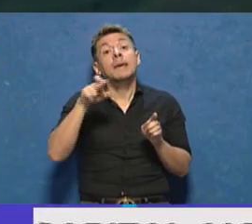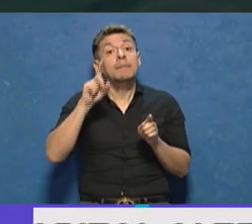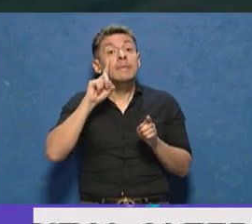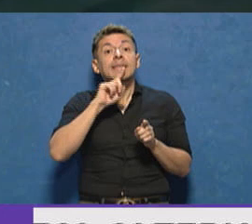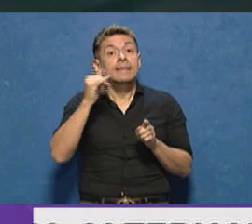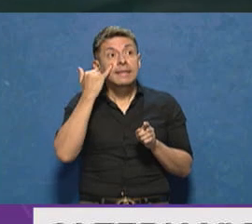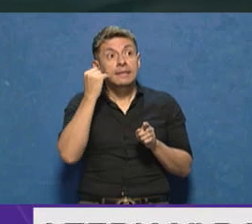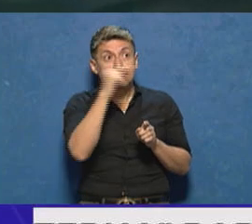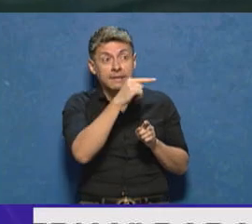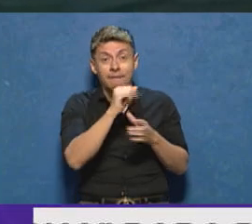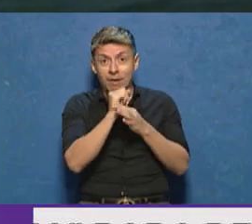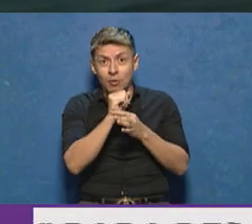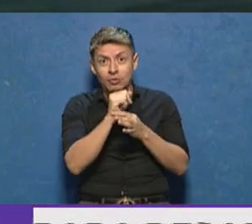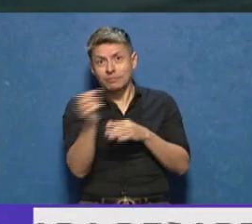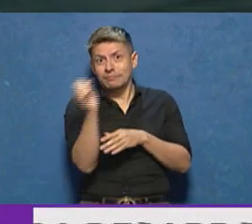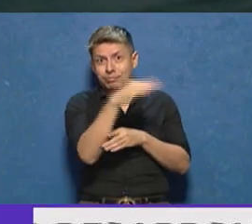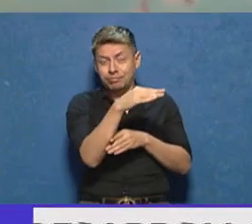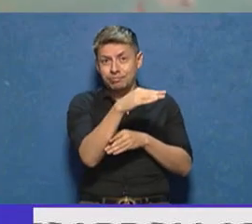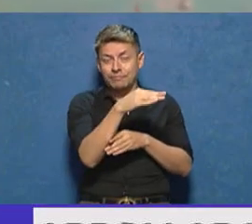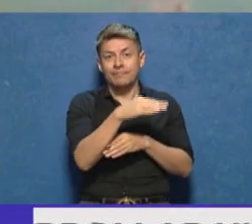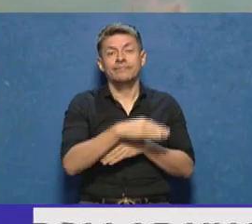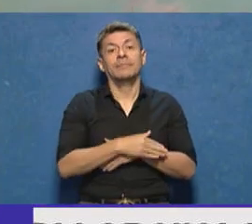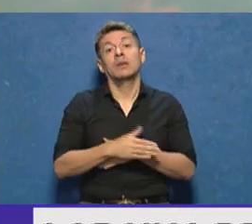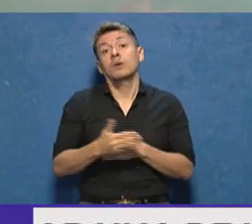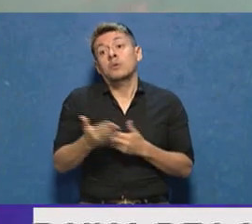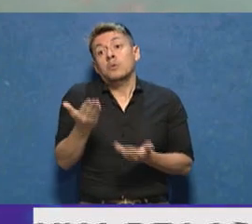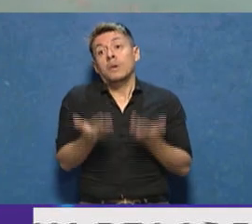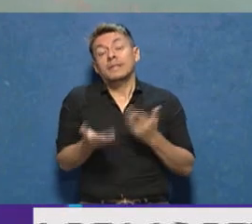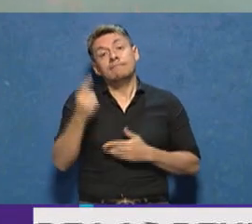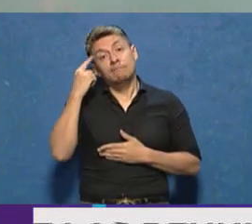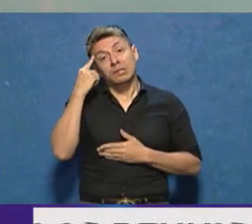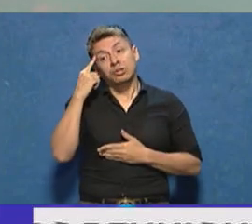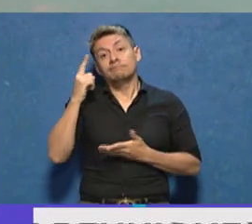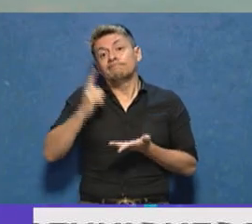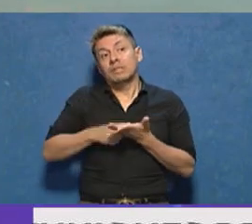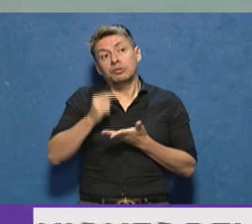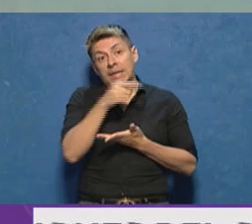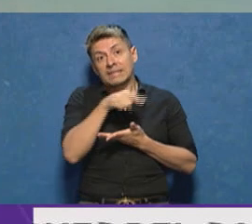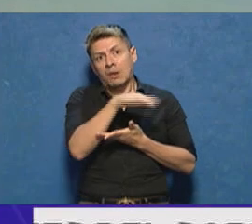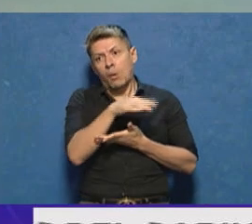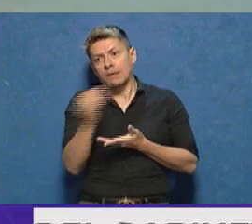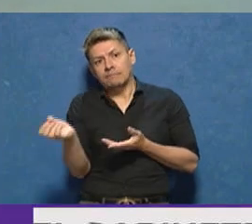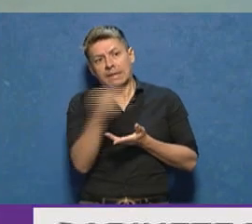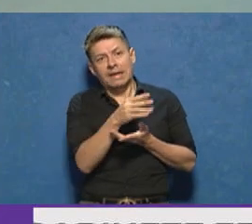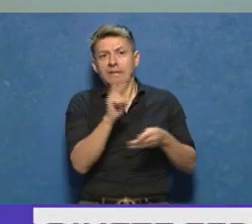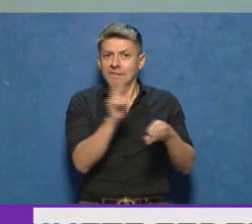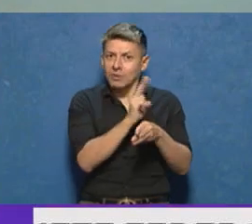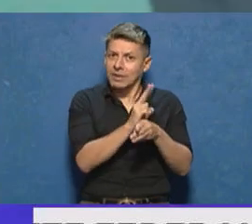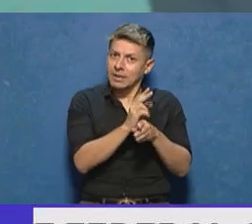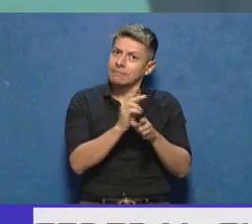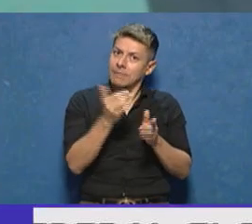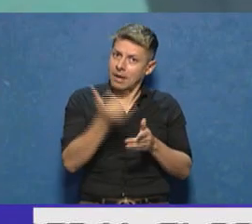precisamente ese es el lugar que se encontró por parte de la justicia para garantizar la seguridad del artista,